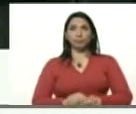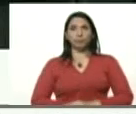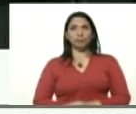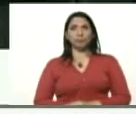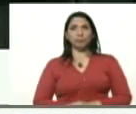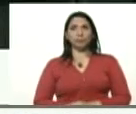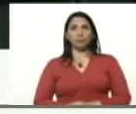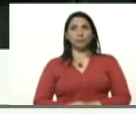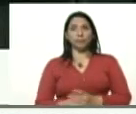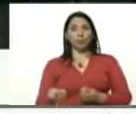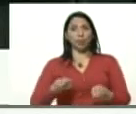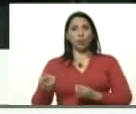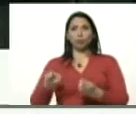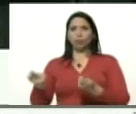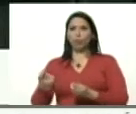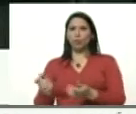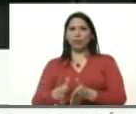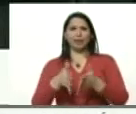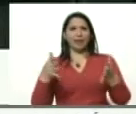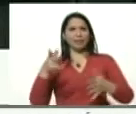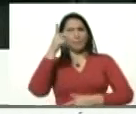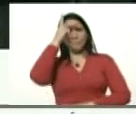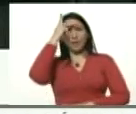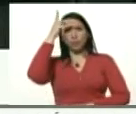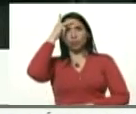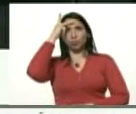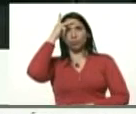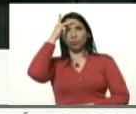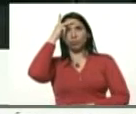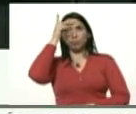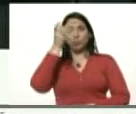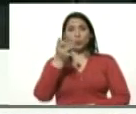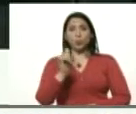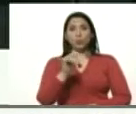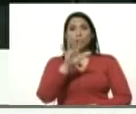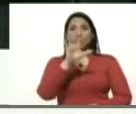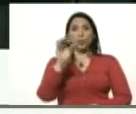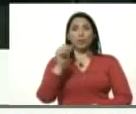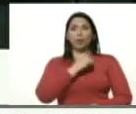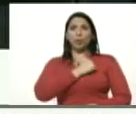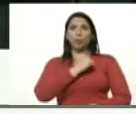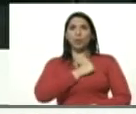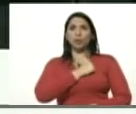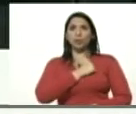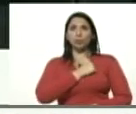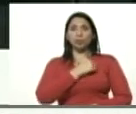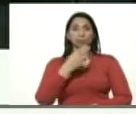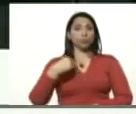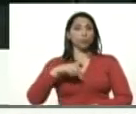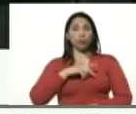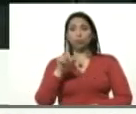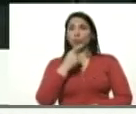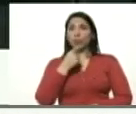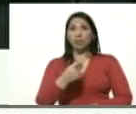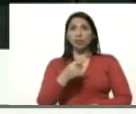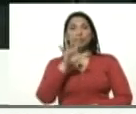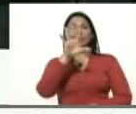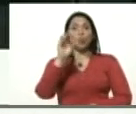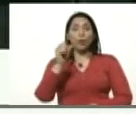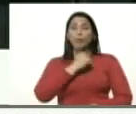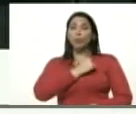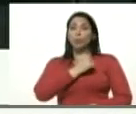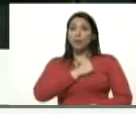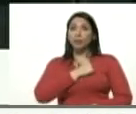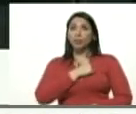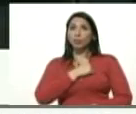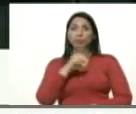40%. Los controles han sido tremendos. En Perú hubo 50 compatriotas, eso no lo hemos dicho. Hubo 50 compatriotas